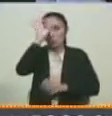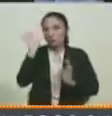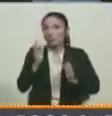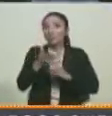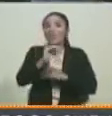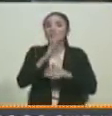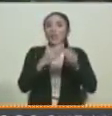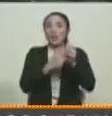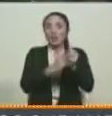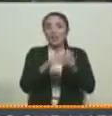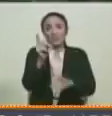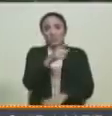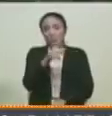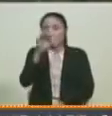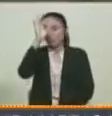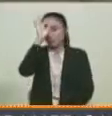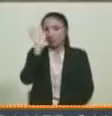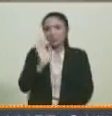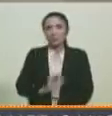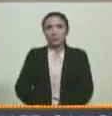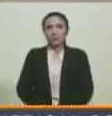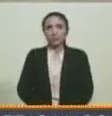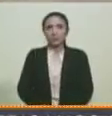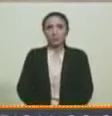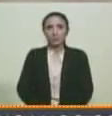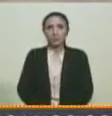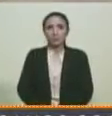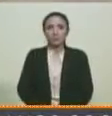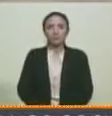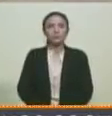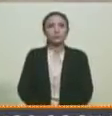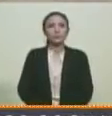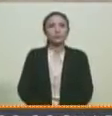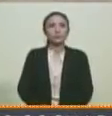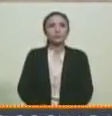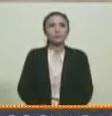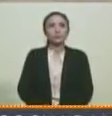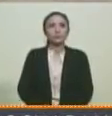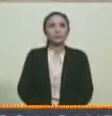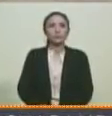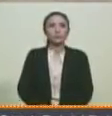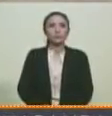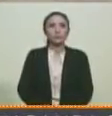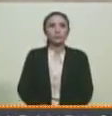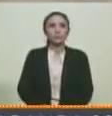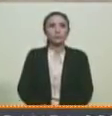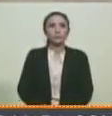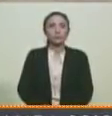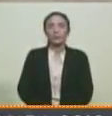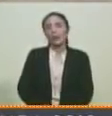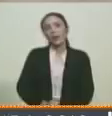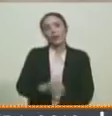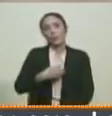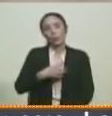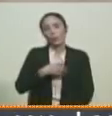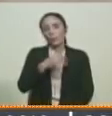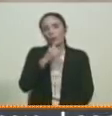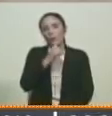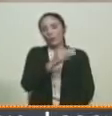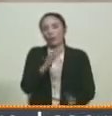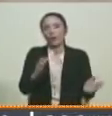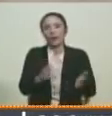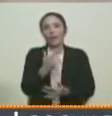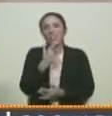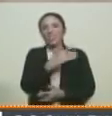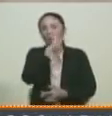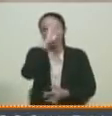ellos. Correcto. No se puede reproducir el comentario que acaba de decir Diosdado, pues.